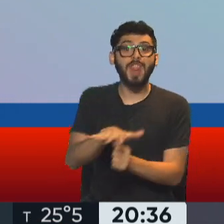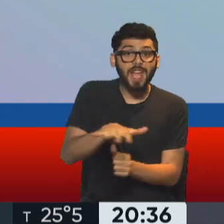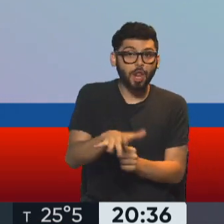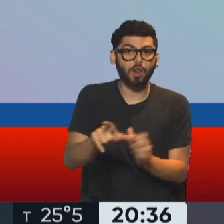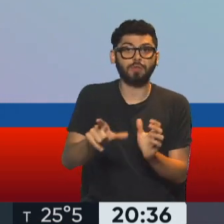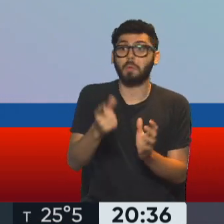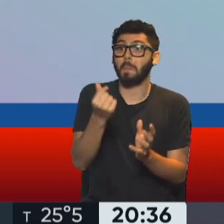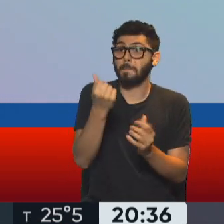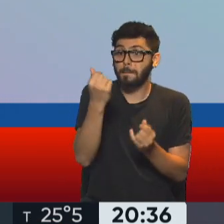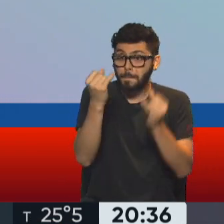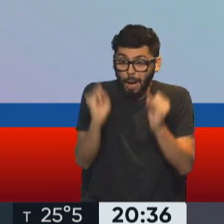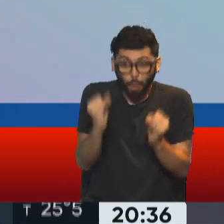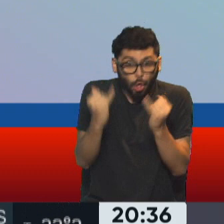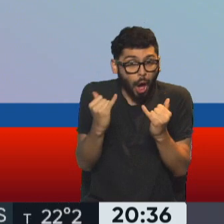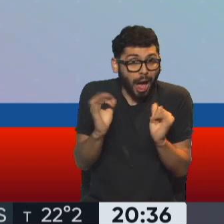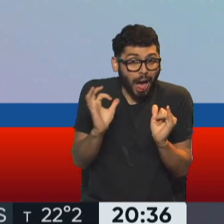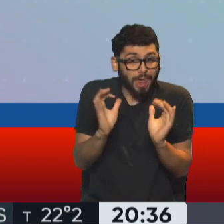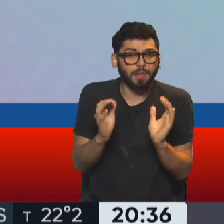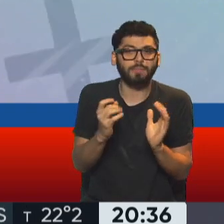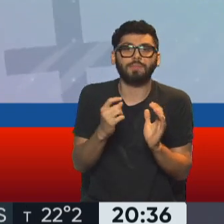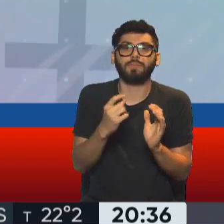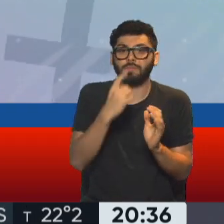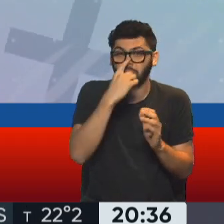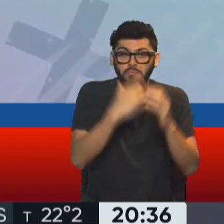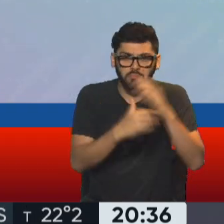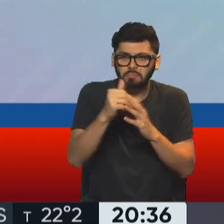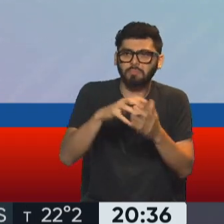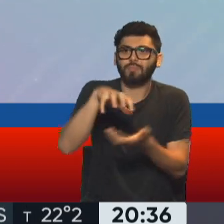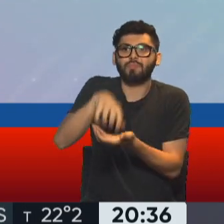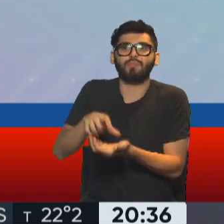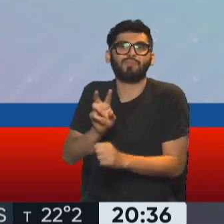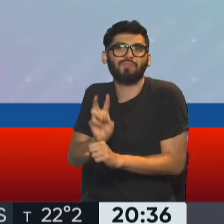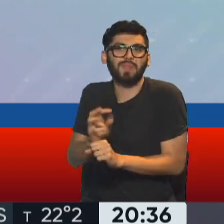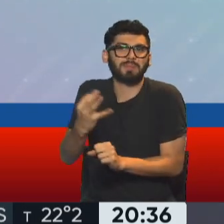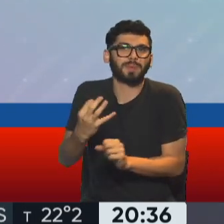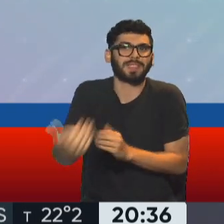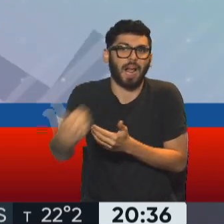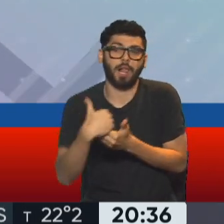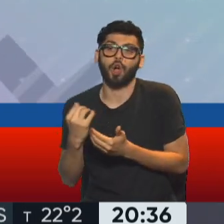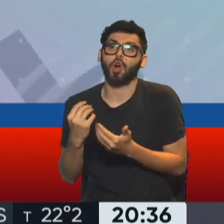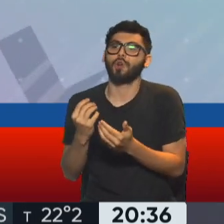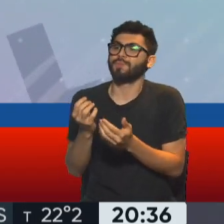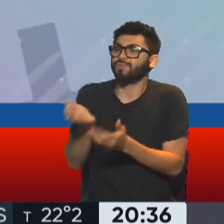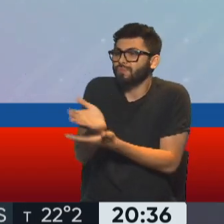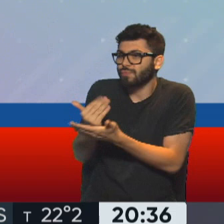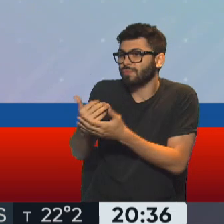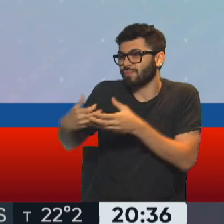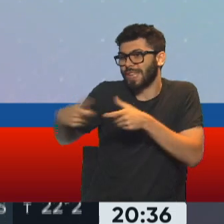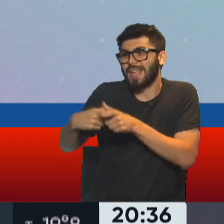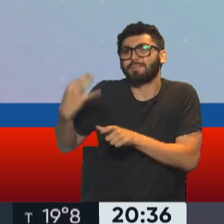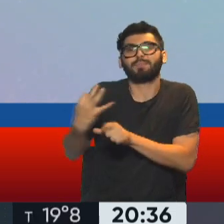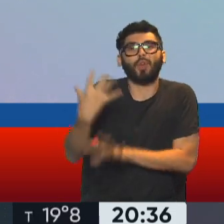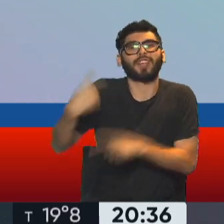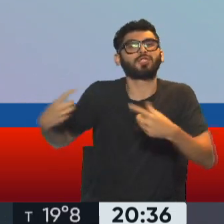tiene presupuesto, ¿no? Estipula que se construyan refugios, que existan grupos interdisciplinarios para apoyar a las mujeres víctimas de violencia, que